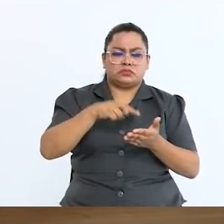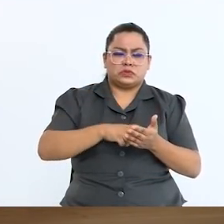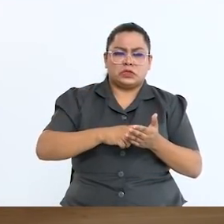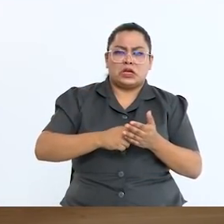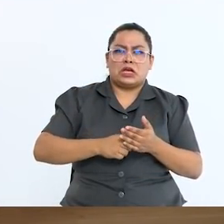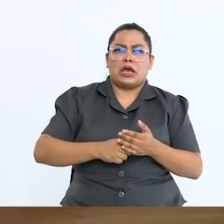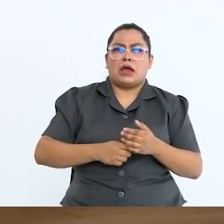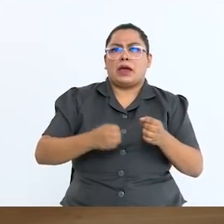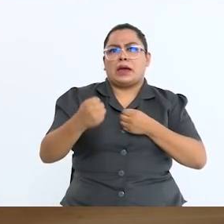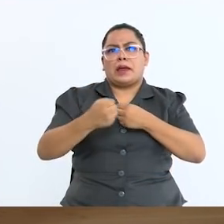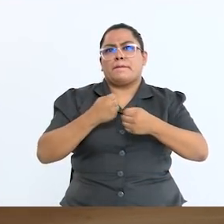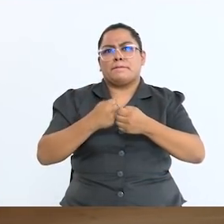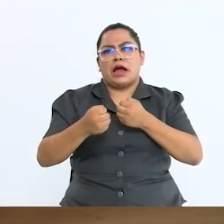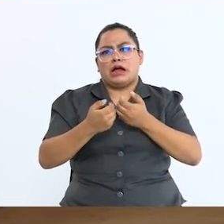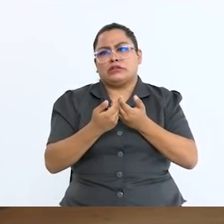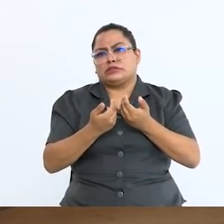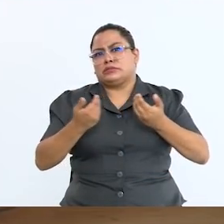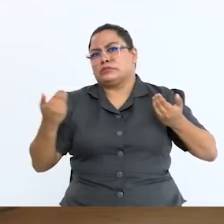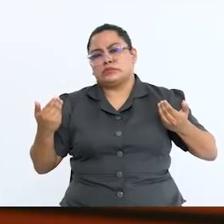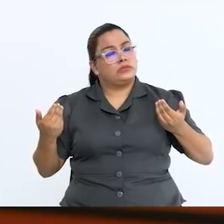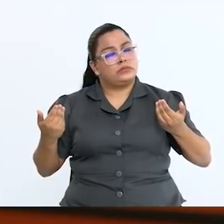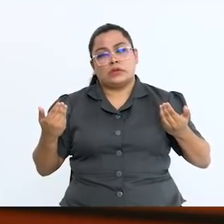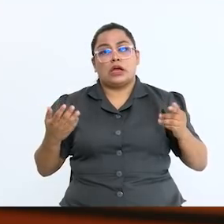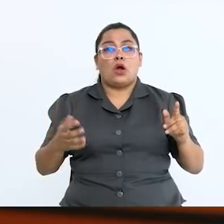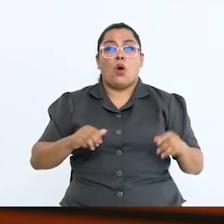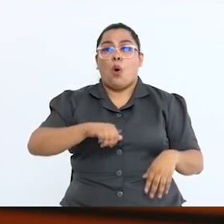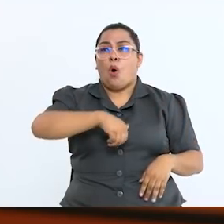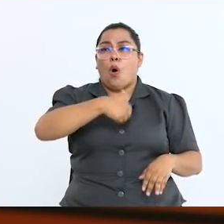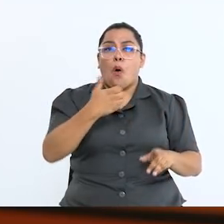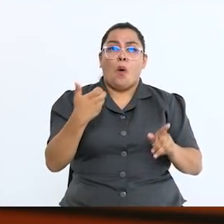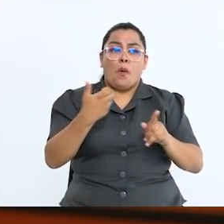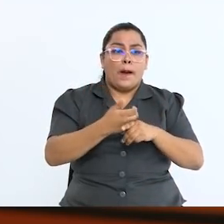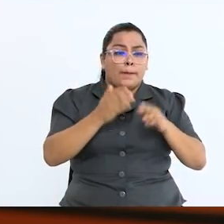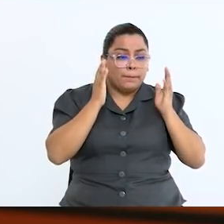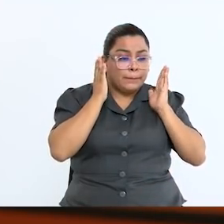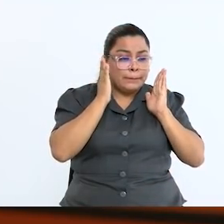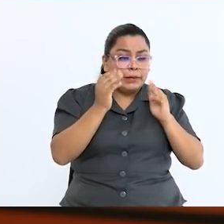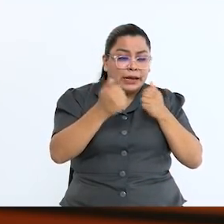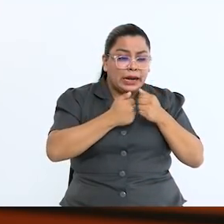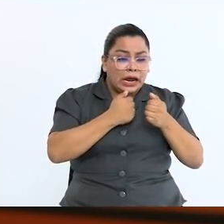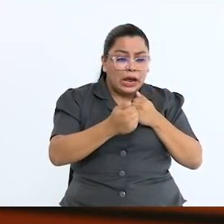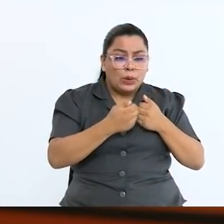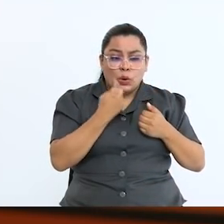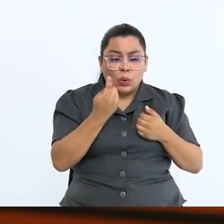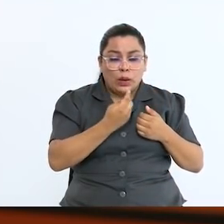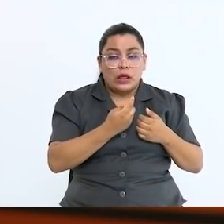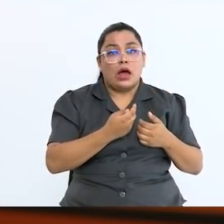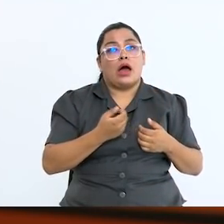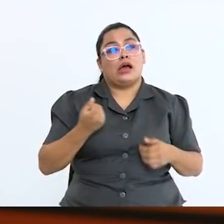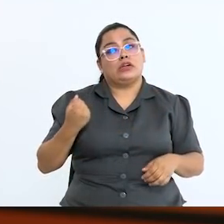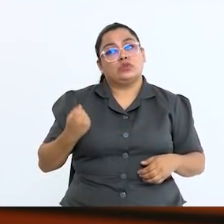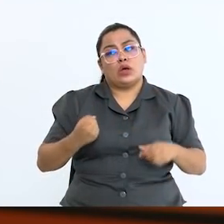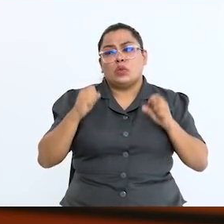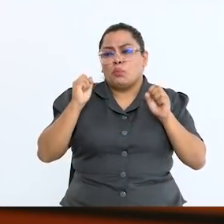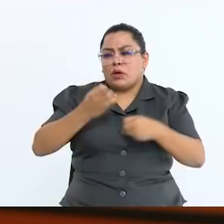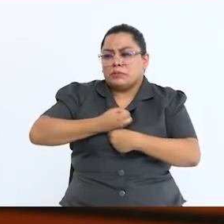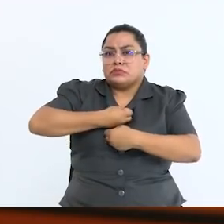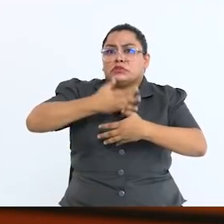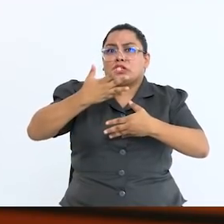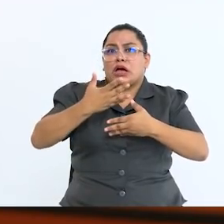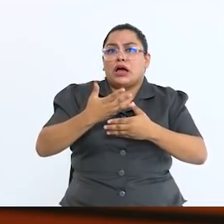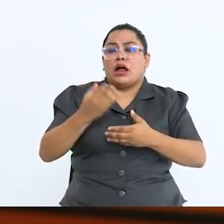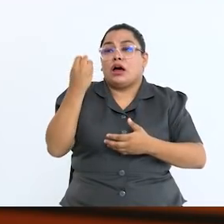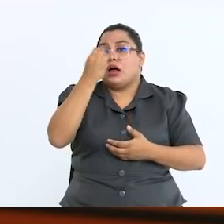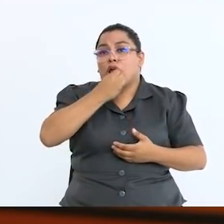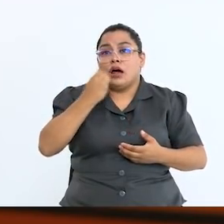centra en la gramática de forma aislada, ¿verdad? Ese es otro enfoque, ¿verdad? Que se centraba más en la gramática aislada. Acá lo que queremos es que el estudiante pueda